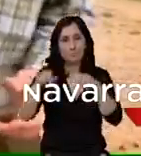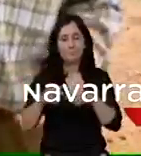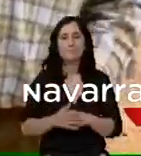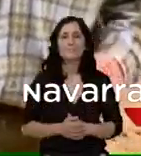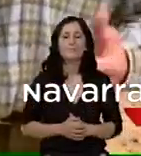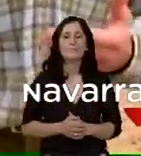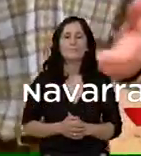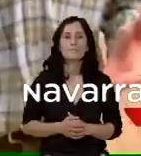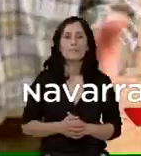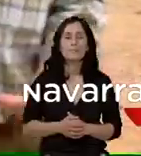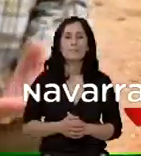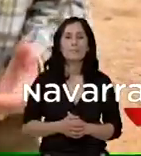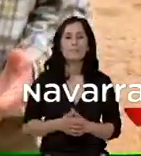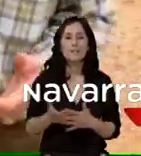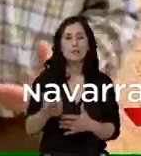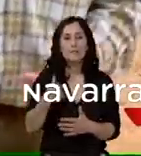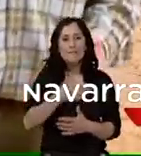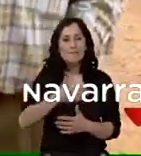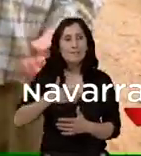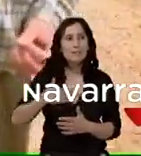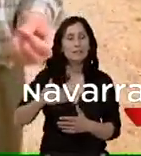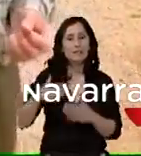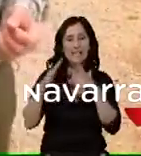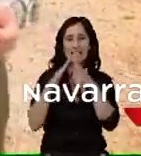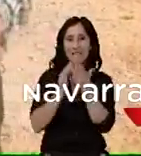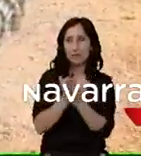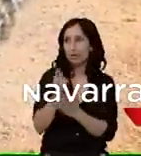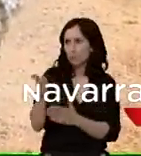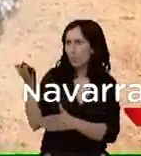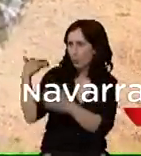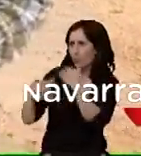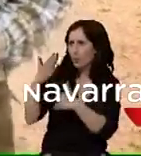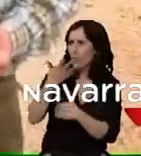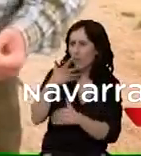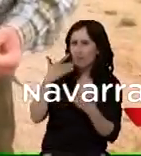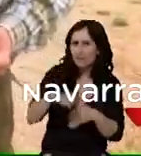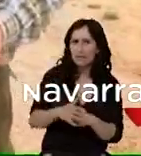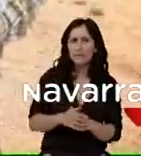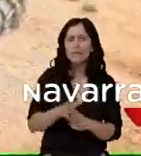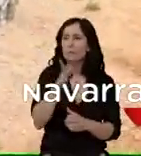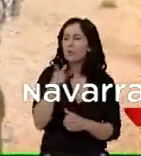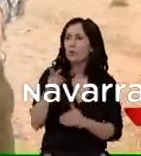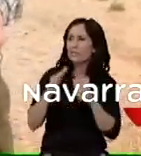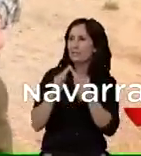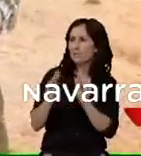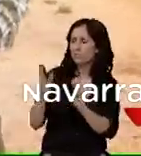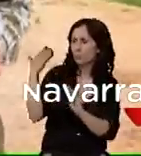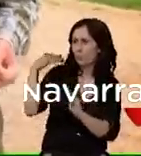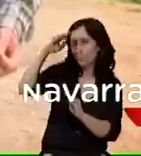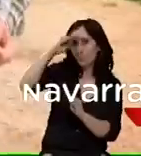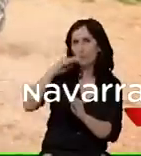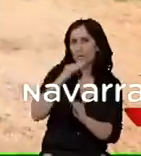Entonces la idea de hacer una casa rural es... Que tú la conocías. Sí. Porque esta casa pertenecía a tu padre.